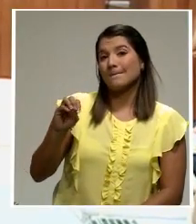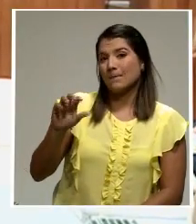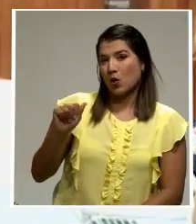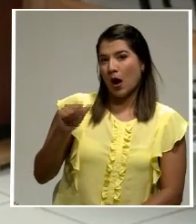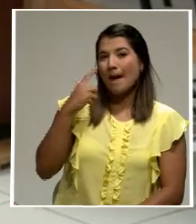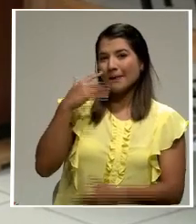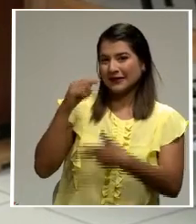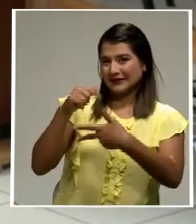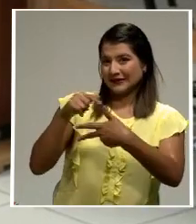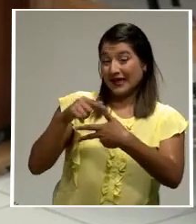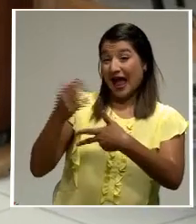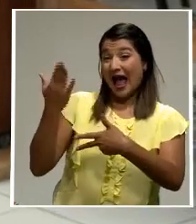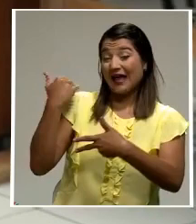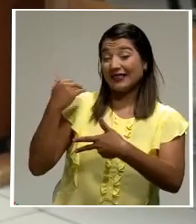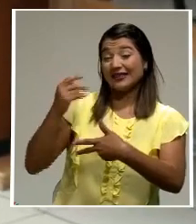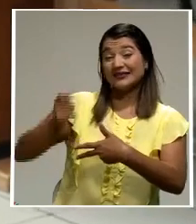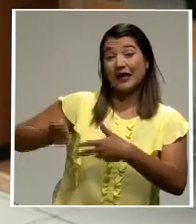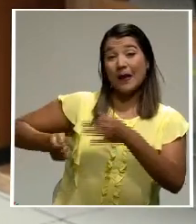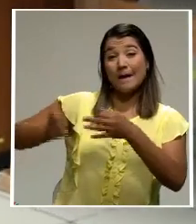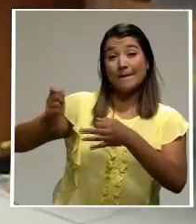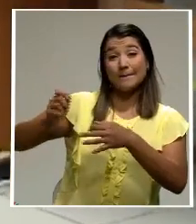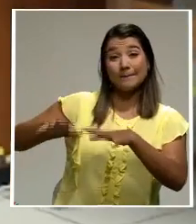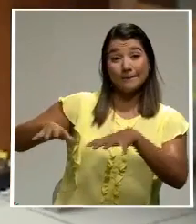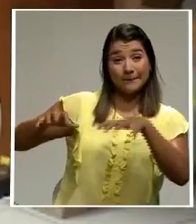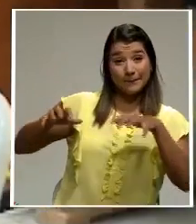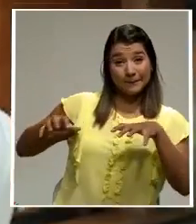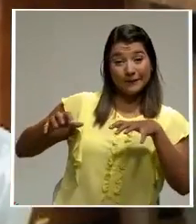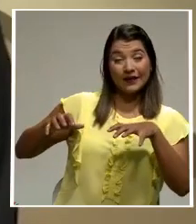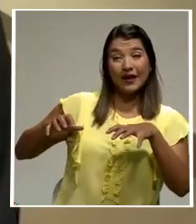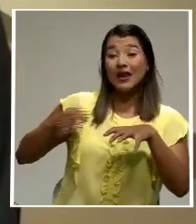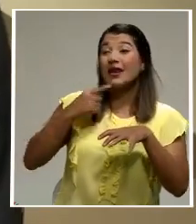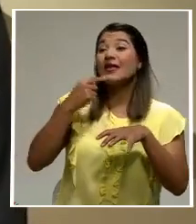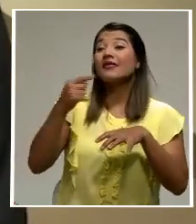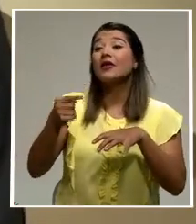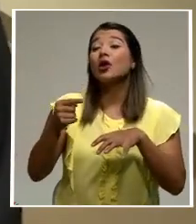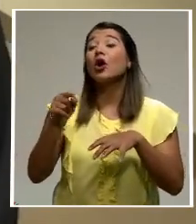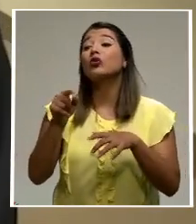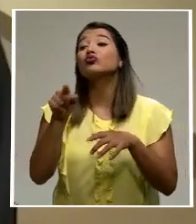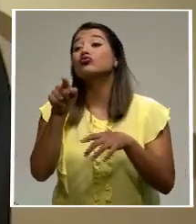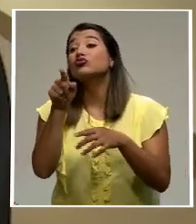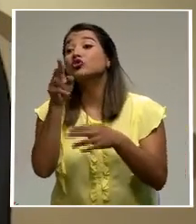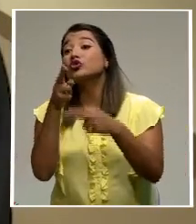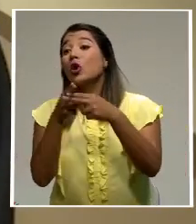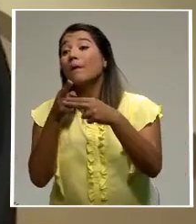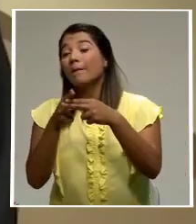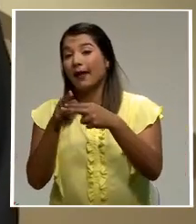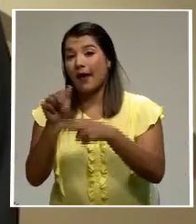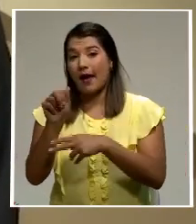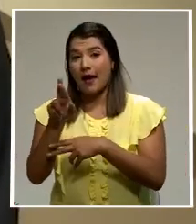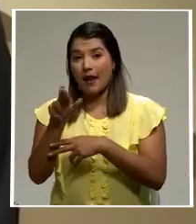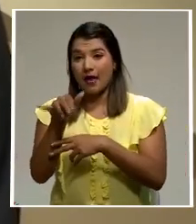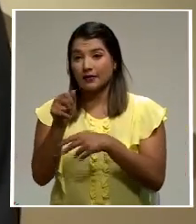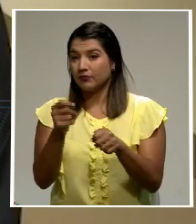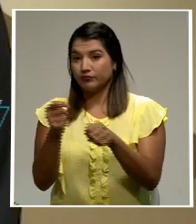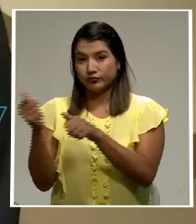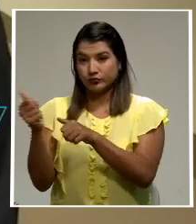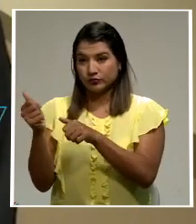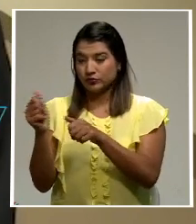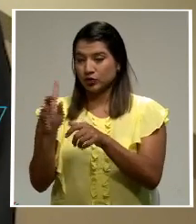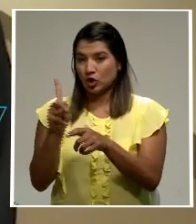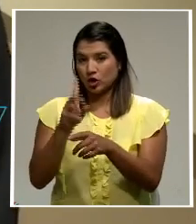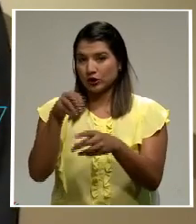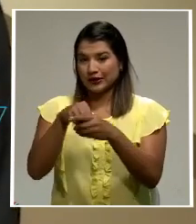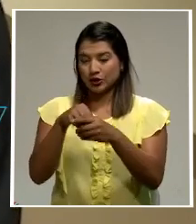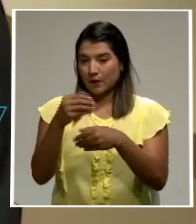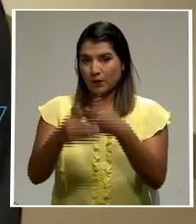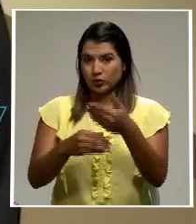Smith de que él no figuraba en ninguna causa penal. Lo que señala la acusación es que valiéndose del puesto de ellos de jefatura, como subjefe y como fiscal